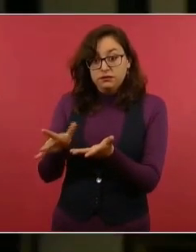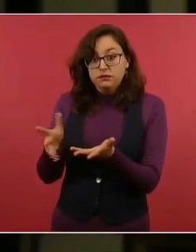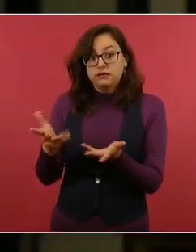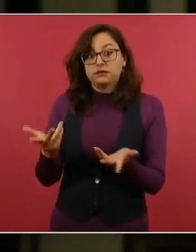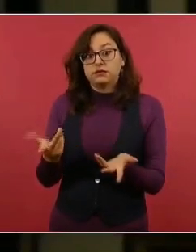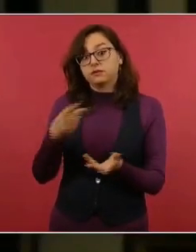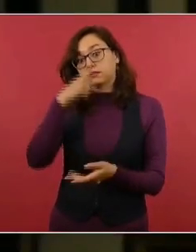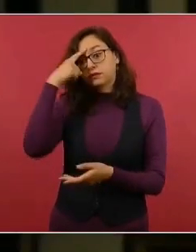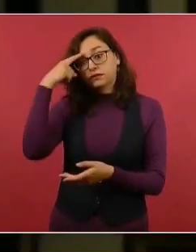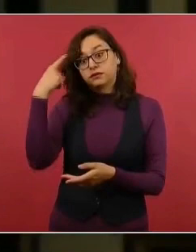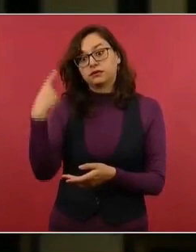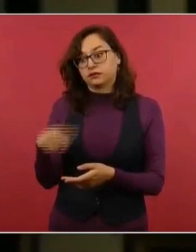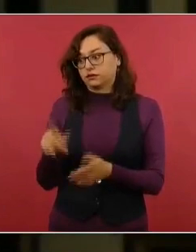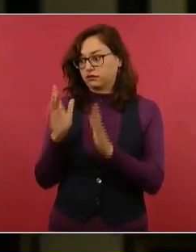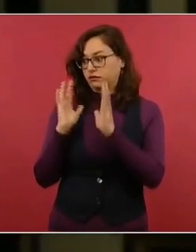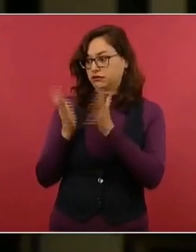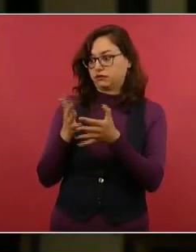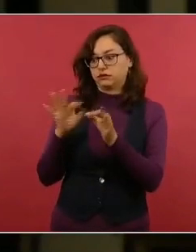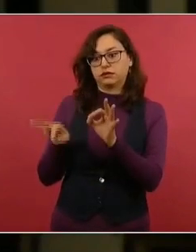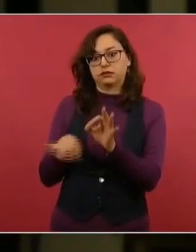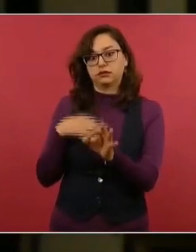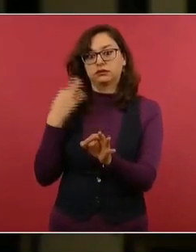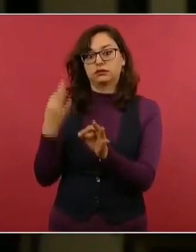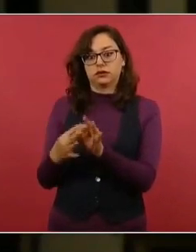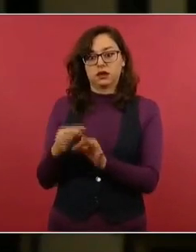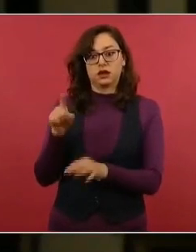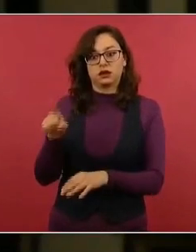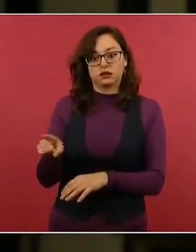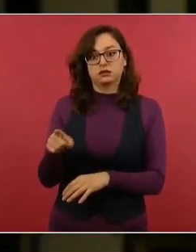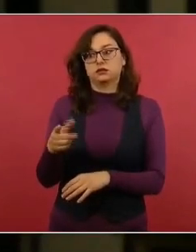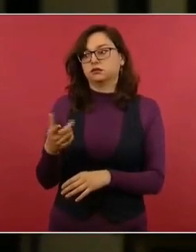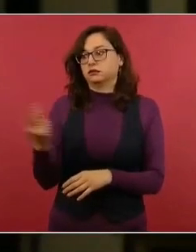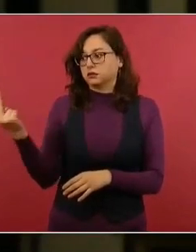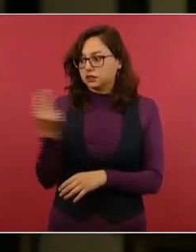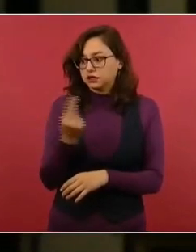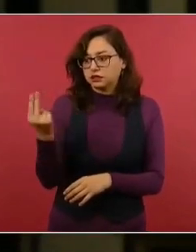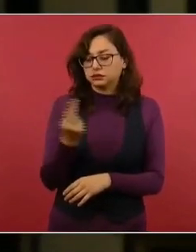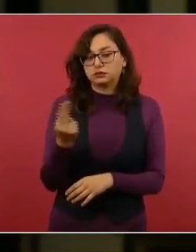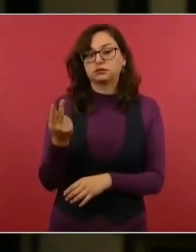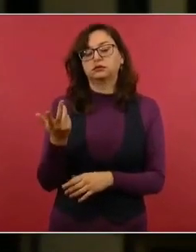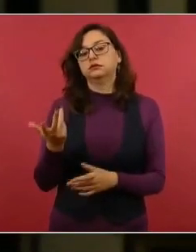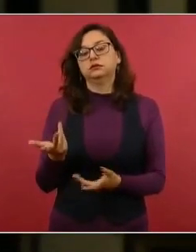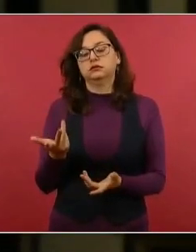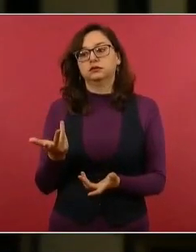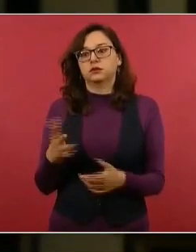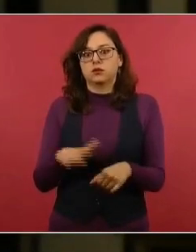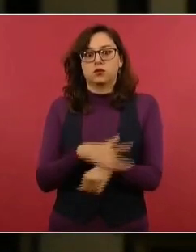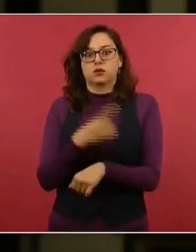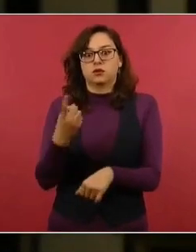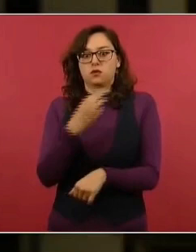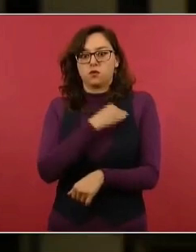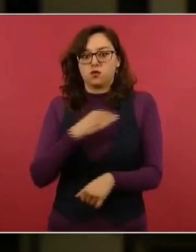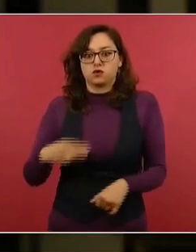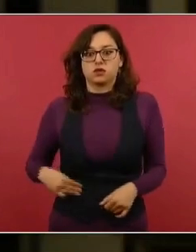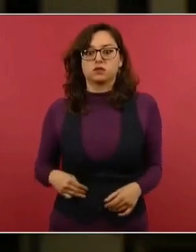los contribuyentes del municipio y que el municipio se está quedando